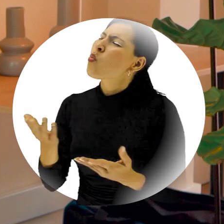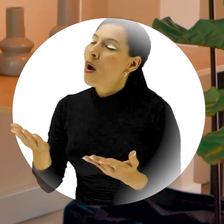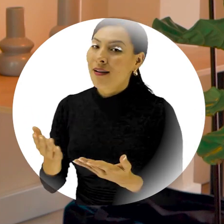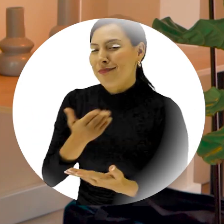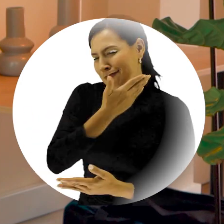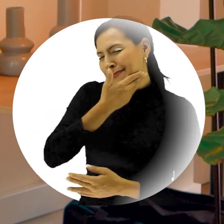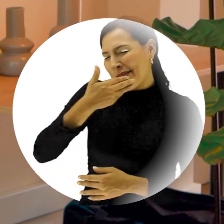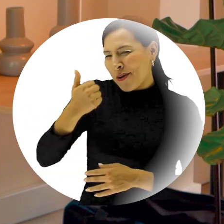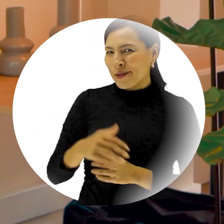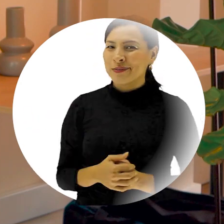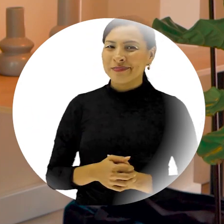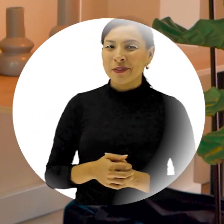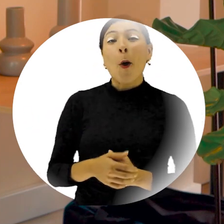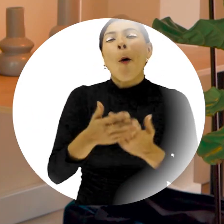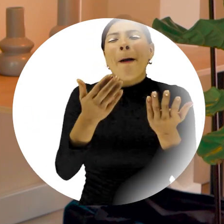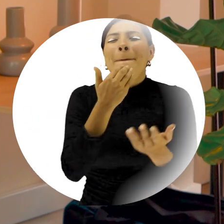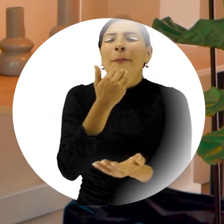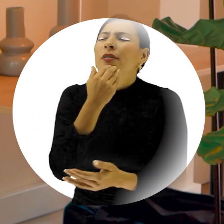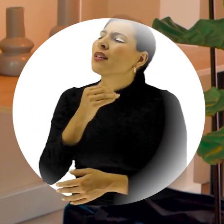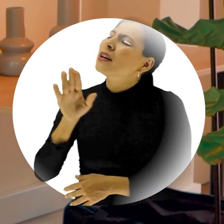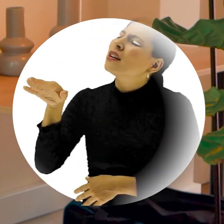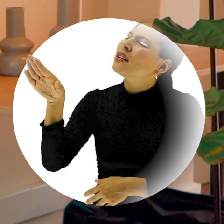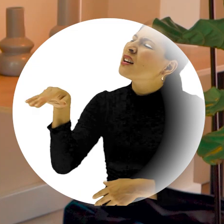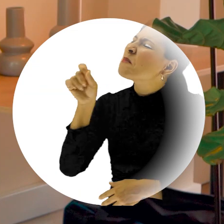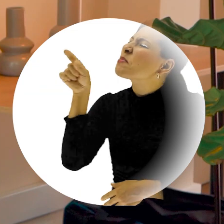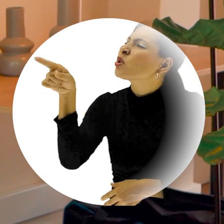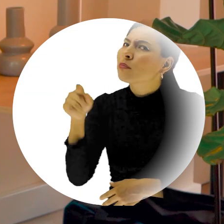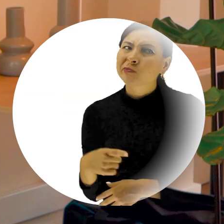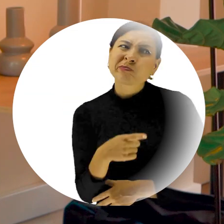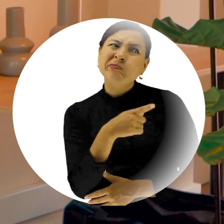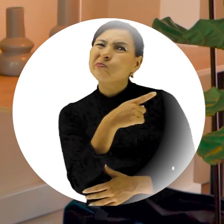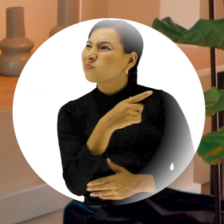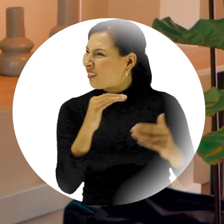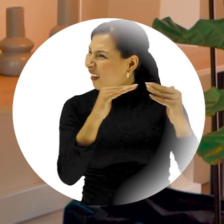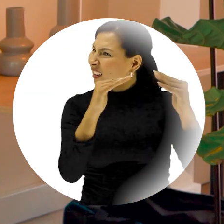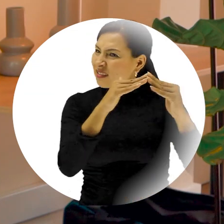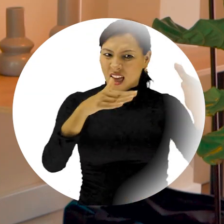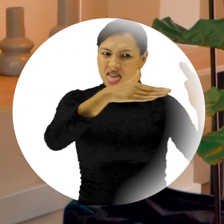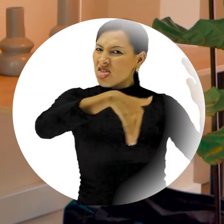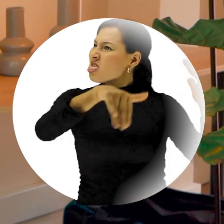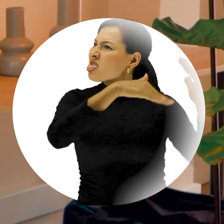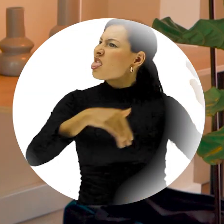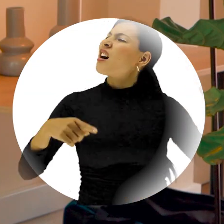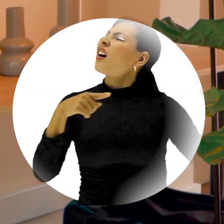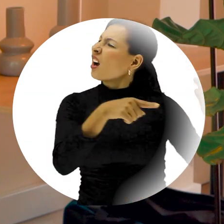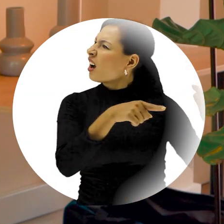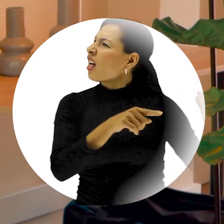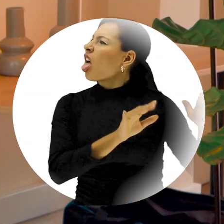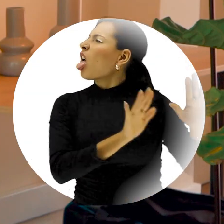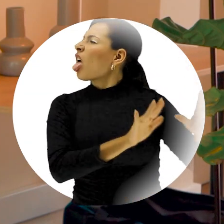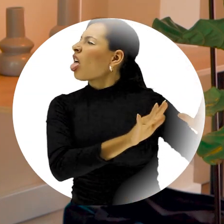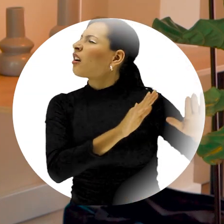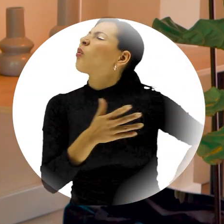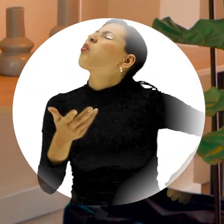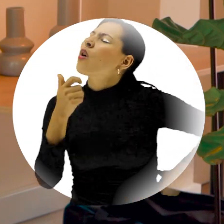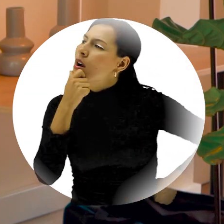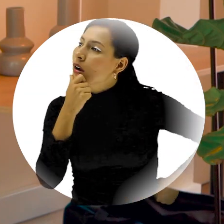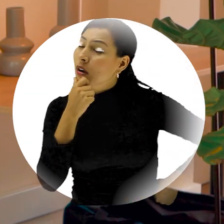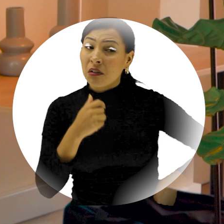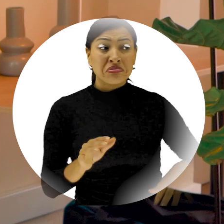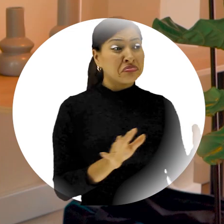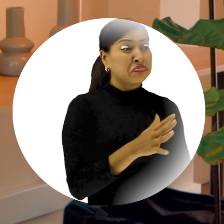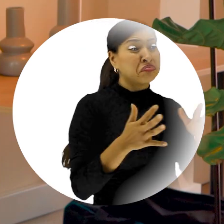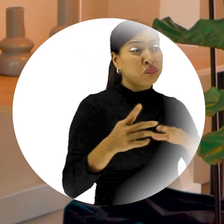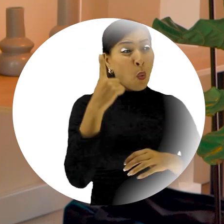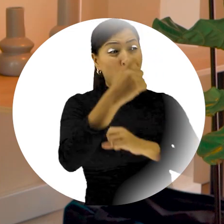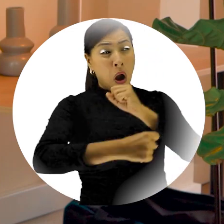es preguntarle a la persona de seguridad, oiga, ¿hace cuánto está ese inmueble ahí? Hay personas que dicen, no, eso lleva como año y medio. Y uno dice, bueno, si lleva año y